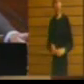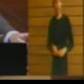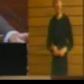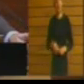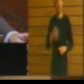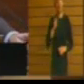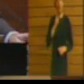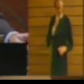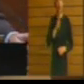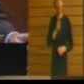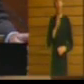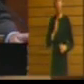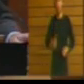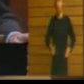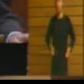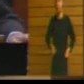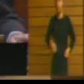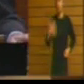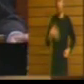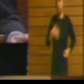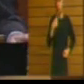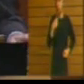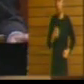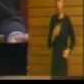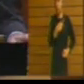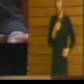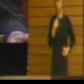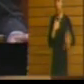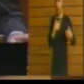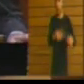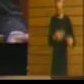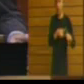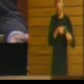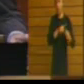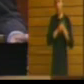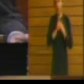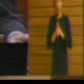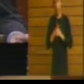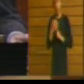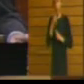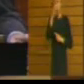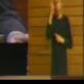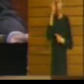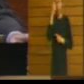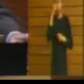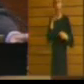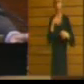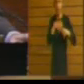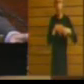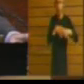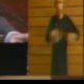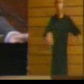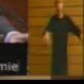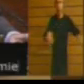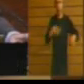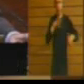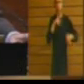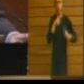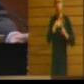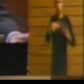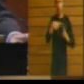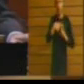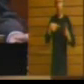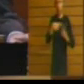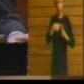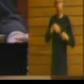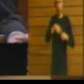sido costoso hacerle cambiar de criterio al departamento a la hora de los desdoblamientos, porque superaban las ratios establecidas en